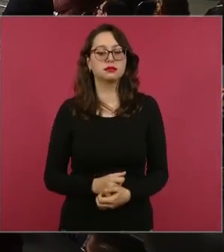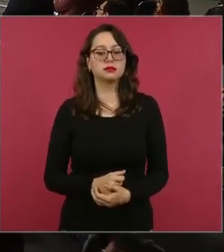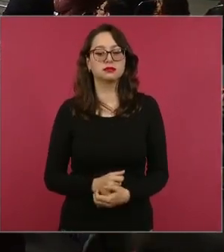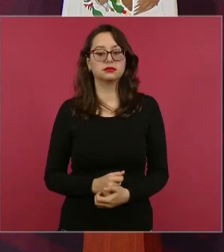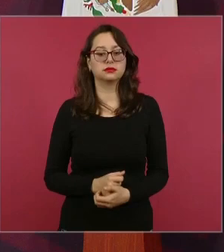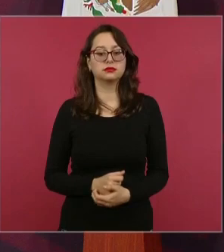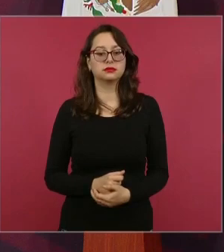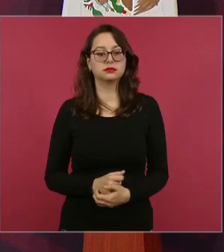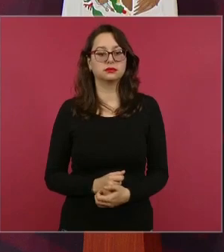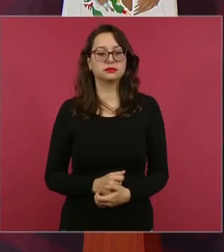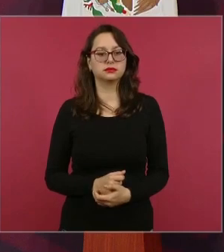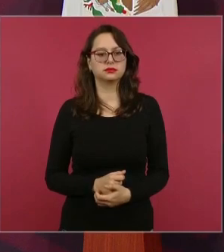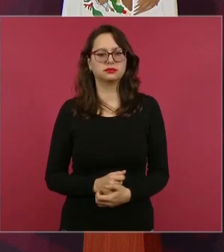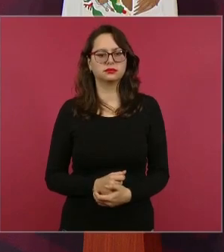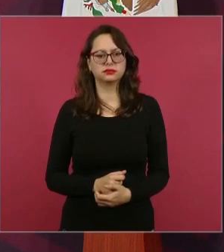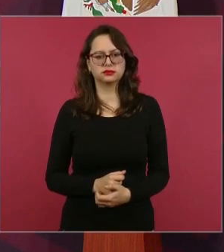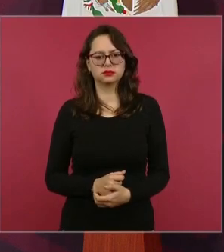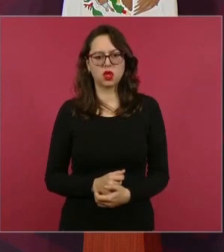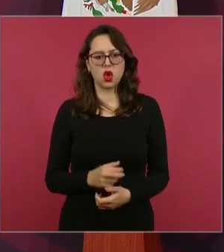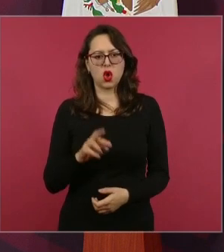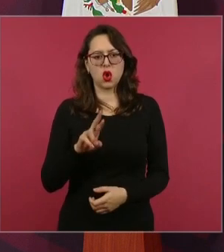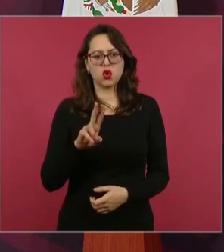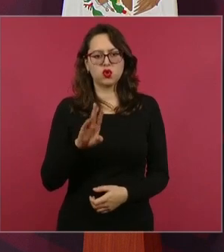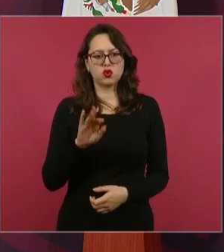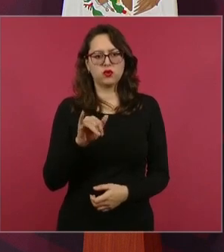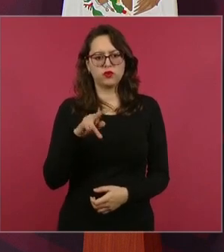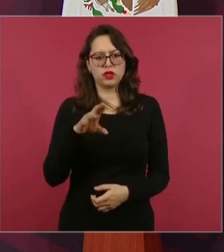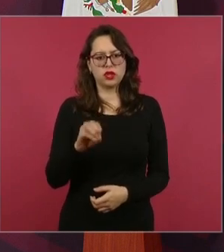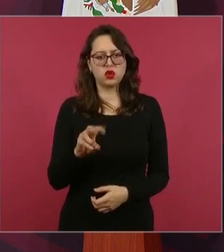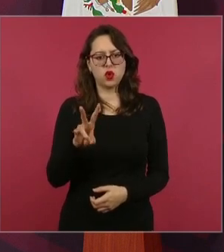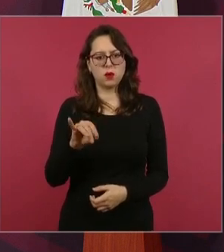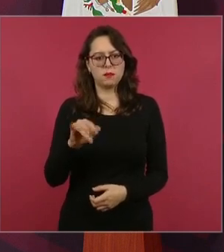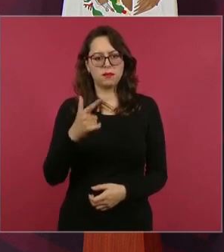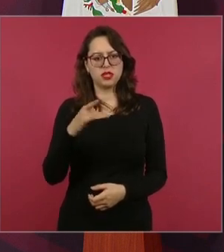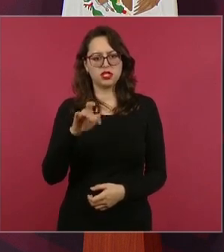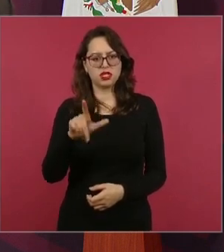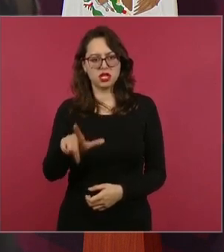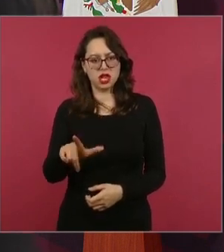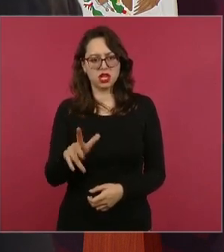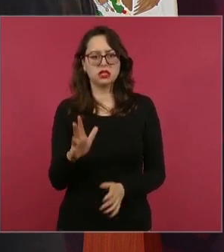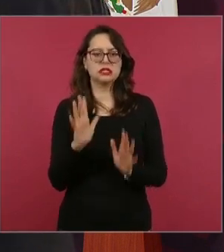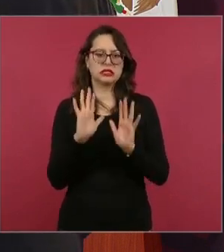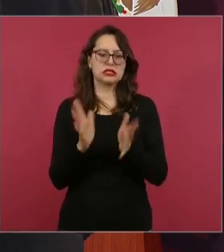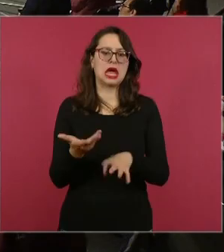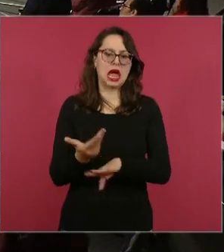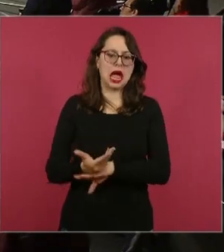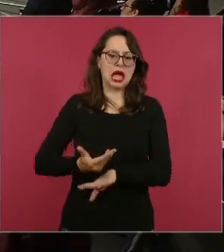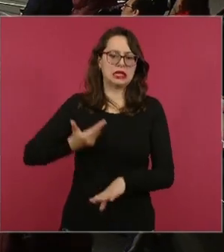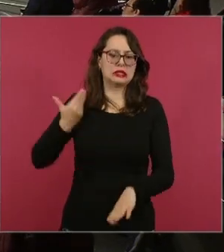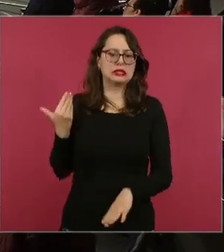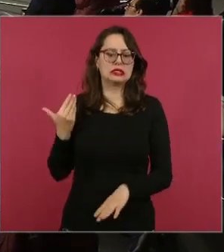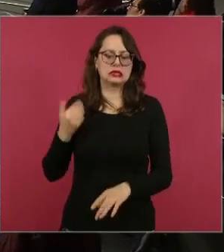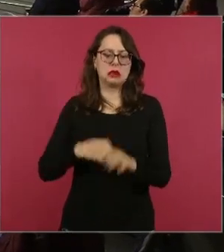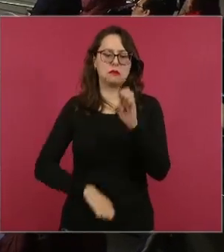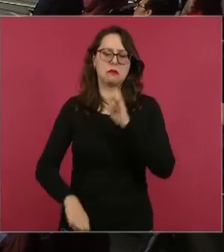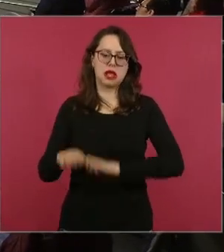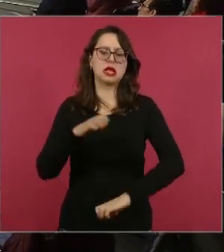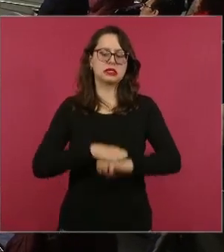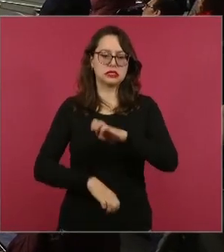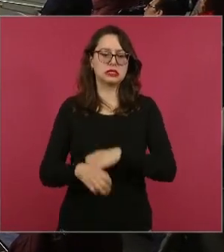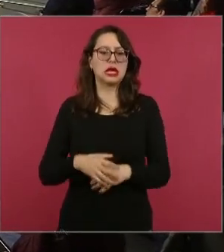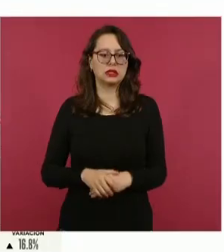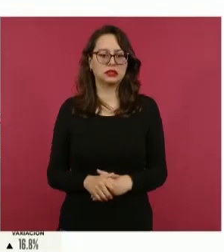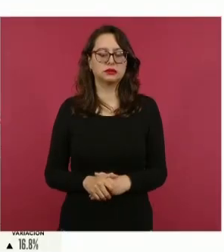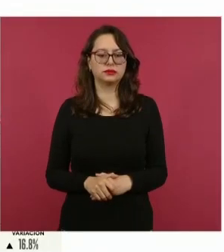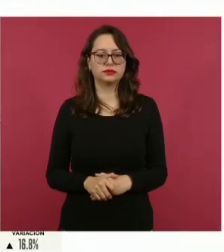esto familia este Rufino Vigil también ya tiene tiempo de ser empresario Carlos